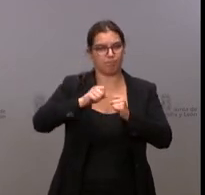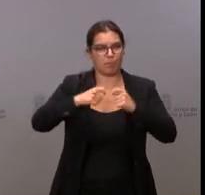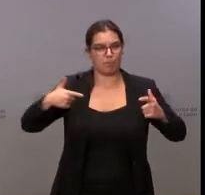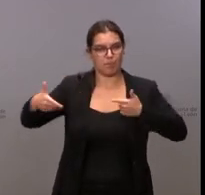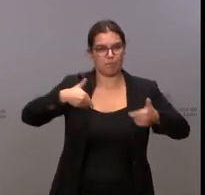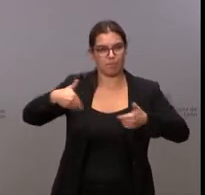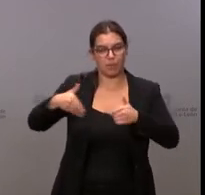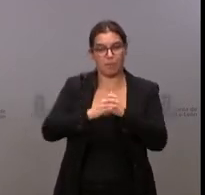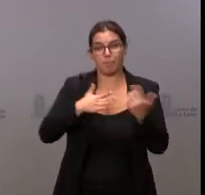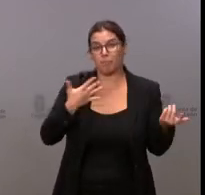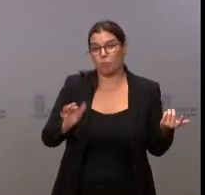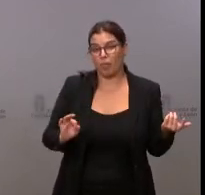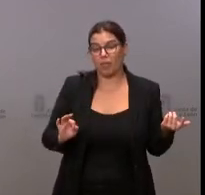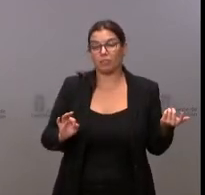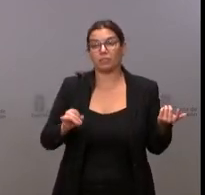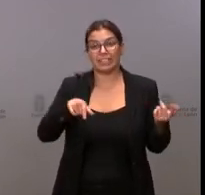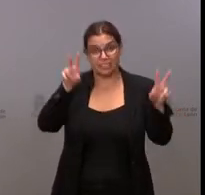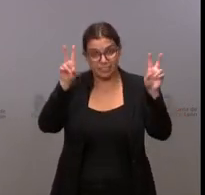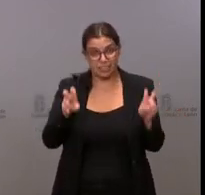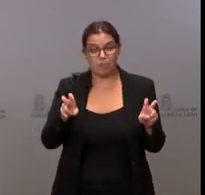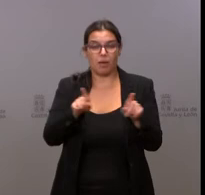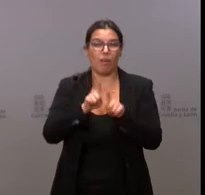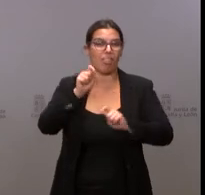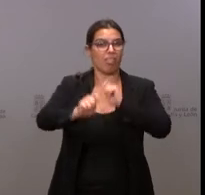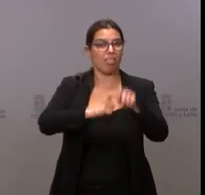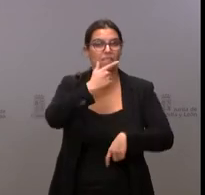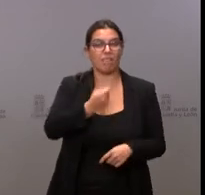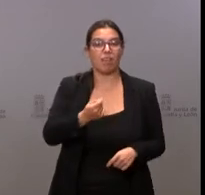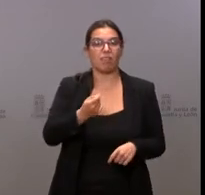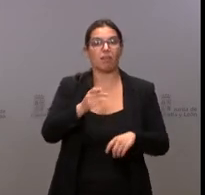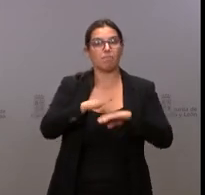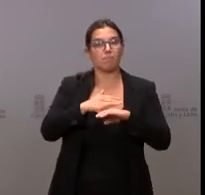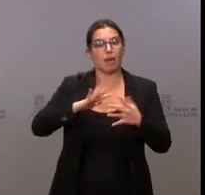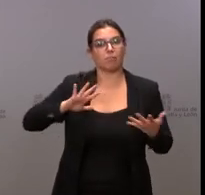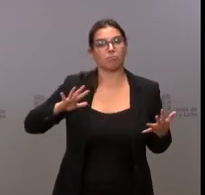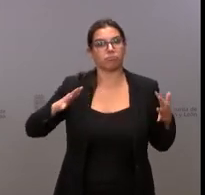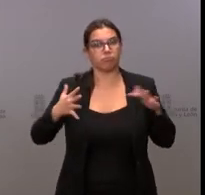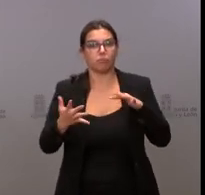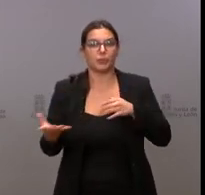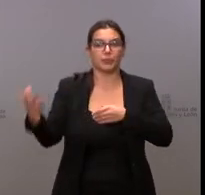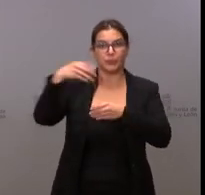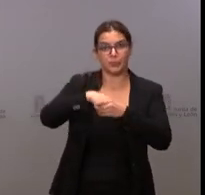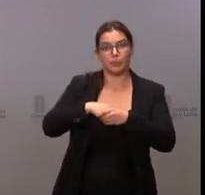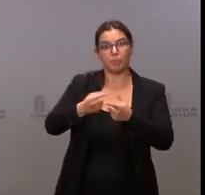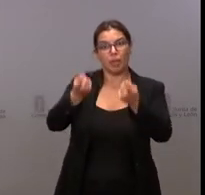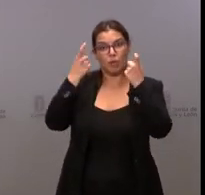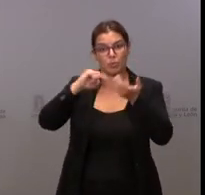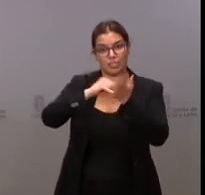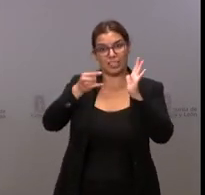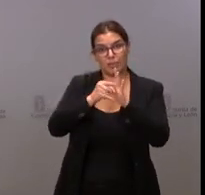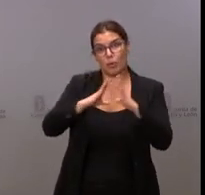esas cuestiones que ha facilitado la incorporación de los alumnos en nuestro sistema